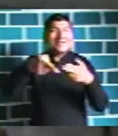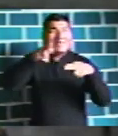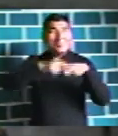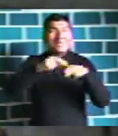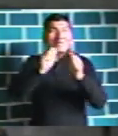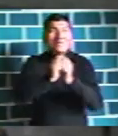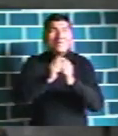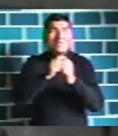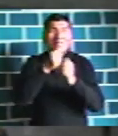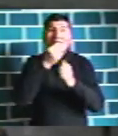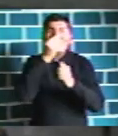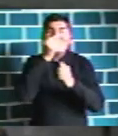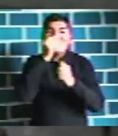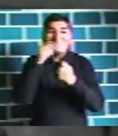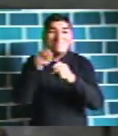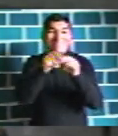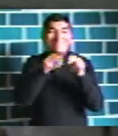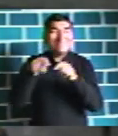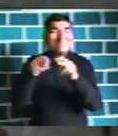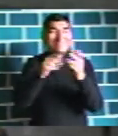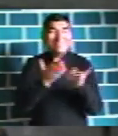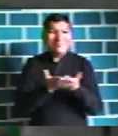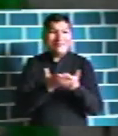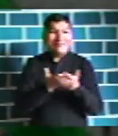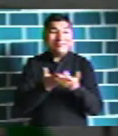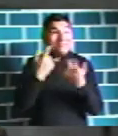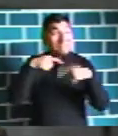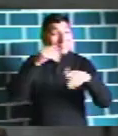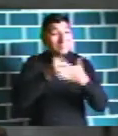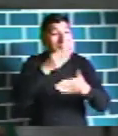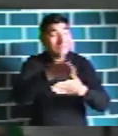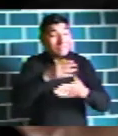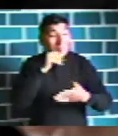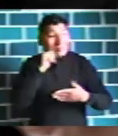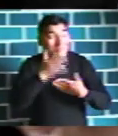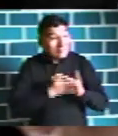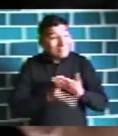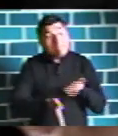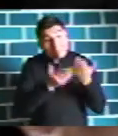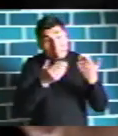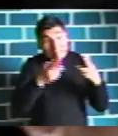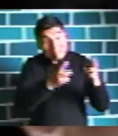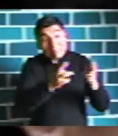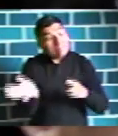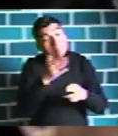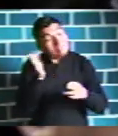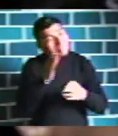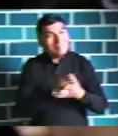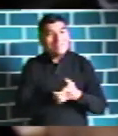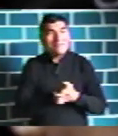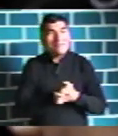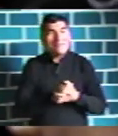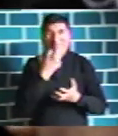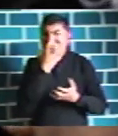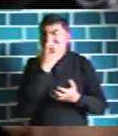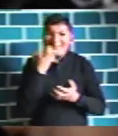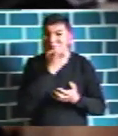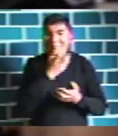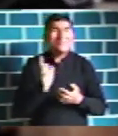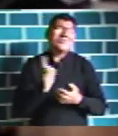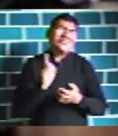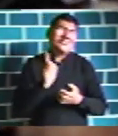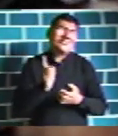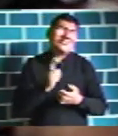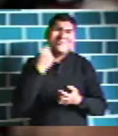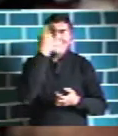con kirin ya pues vamos a ir a comer hijo apúrate no va a